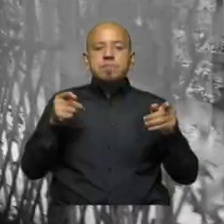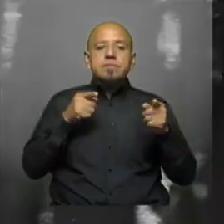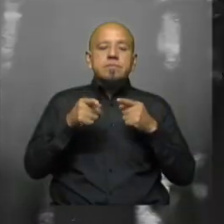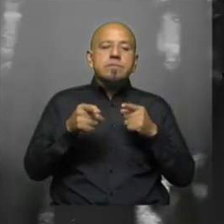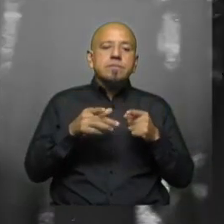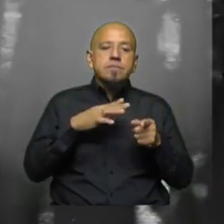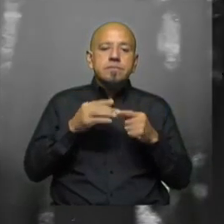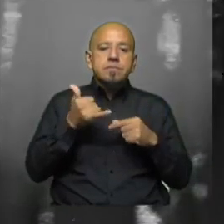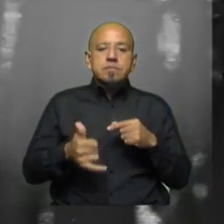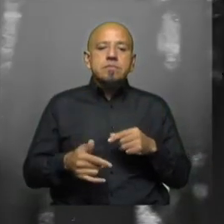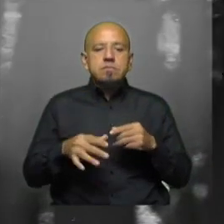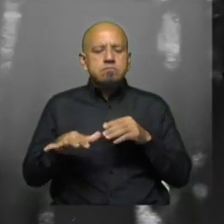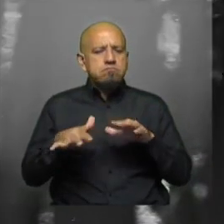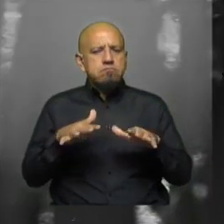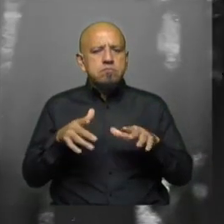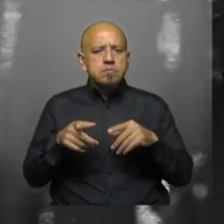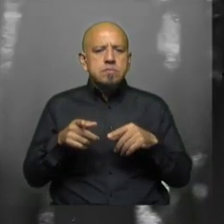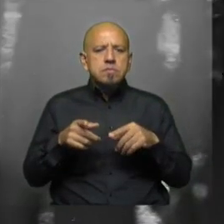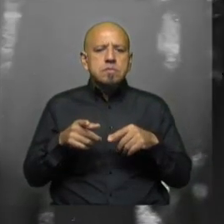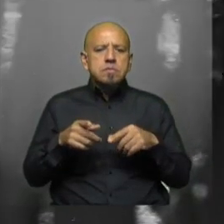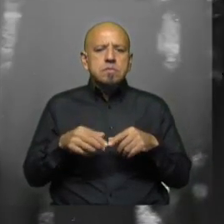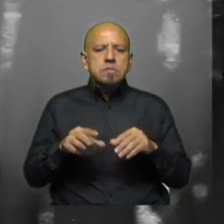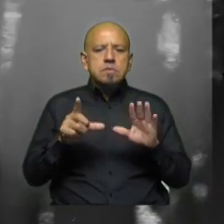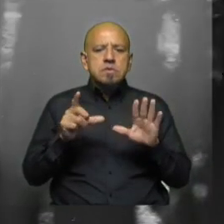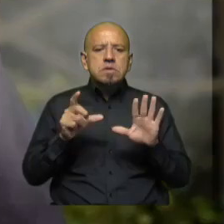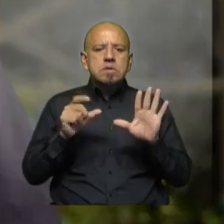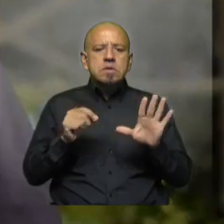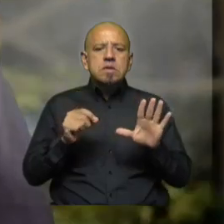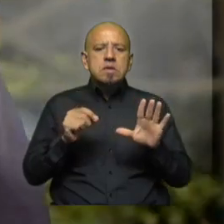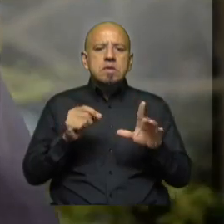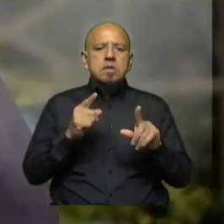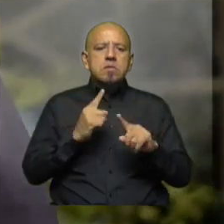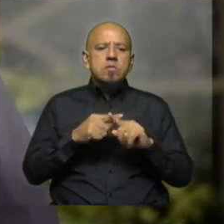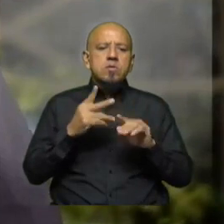estamos ahora tiene aproximadamente 70 por 90